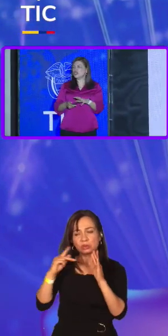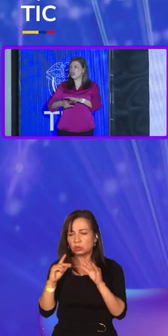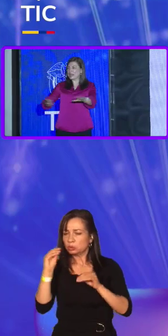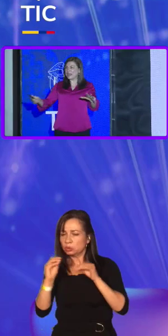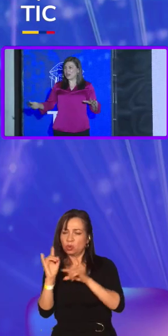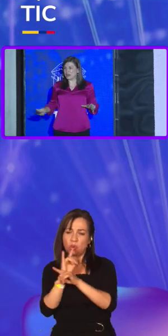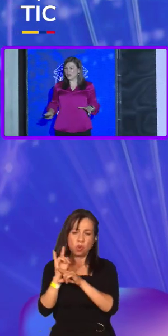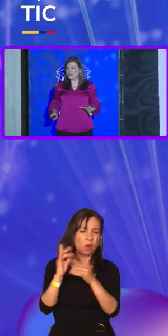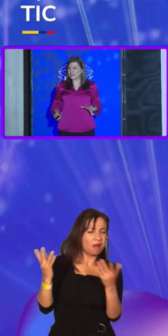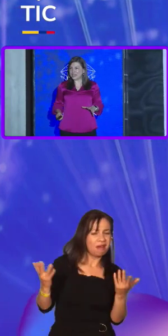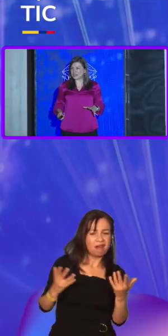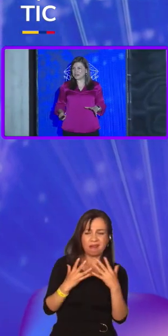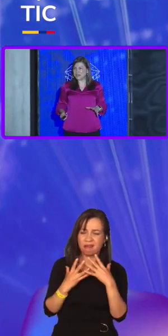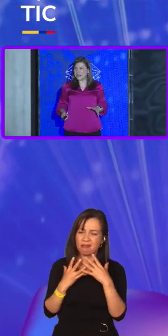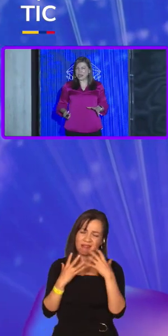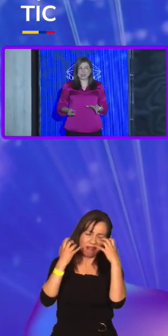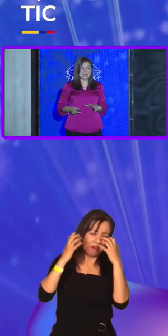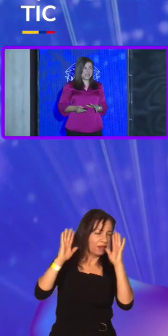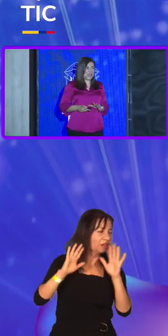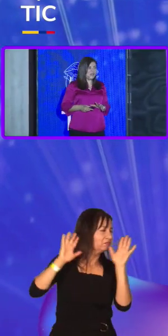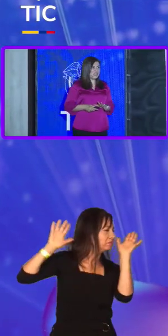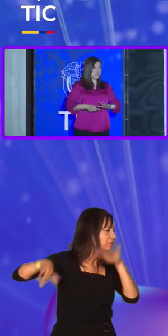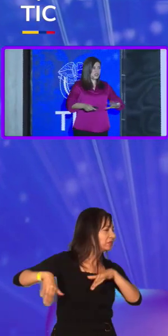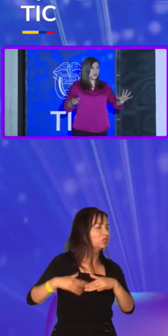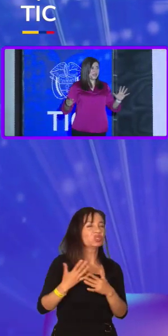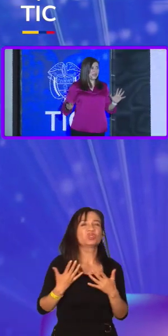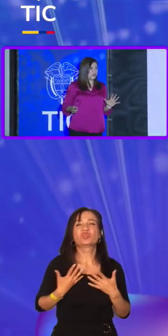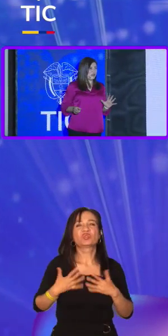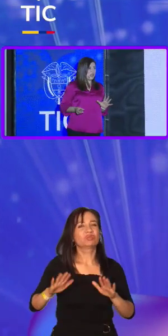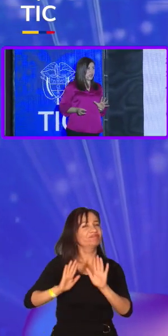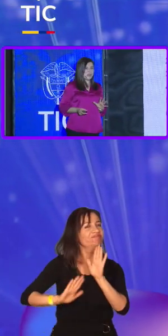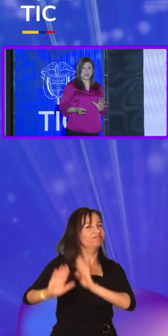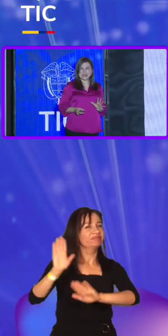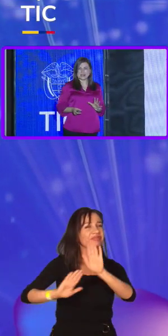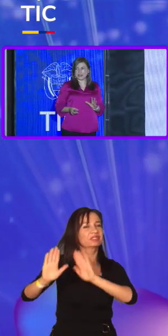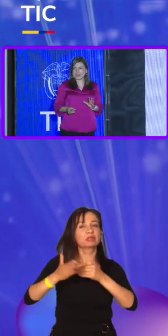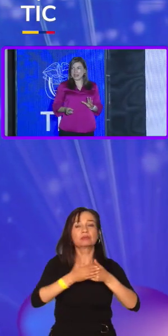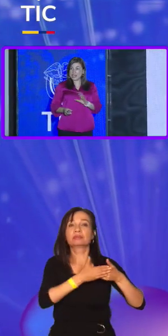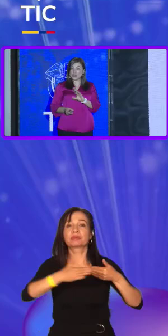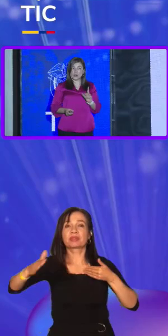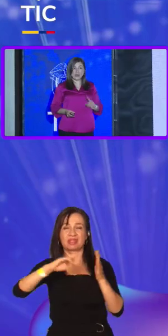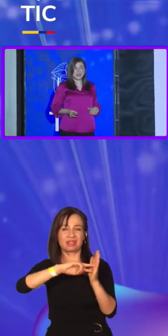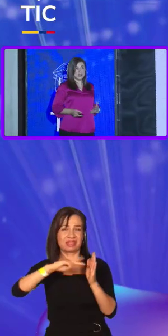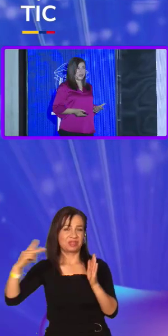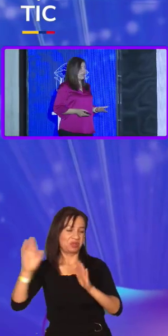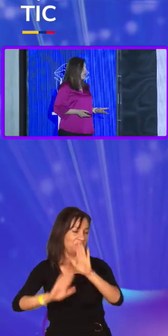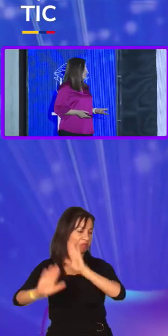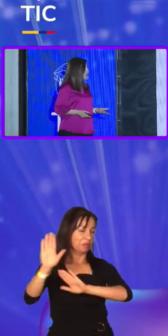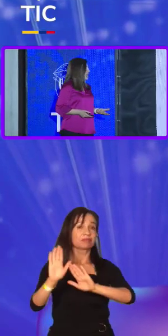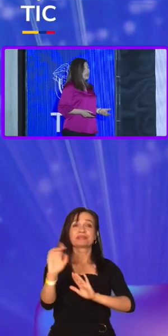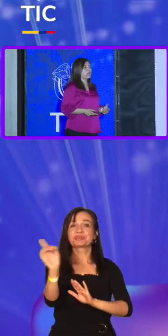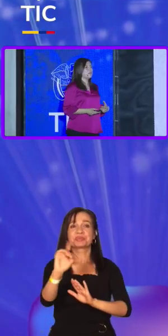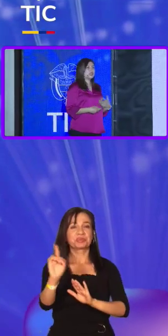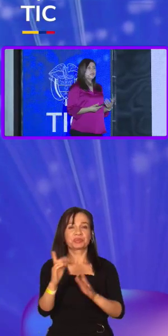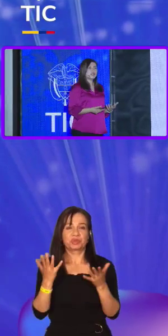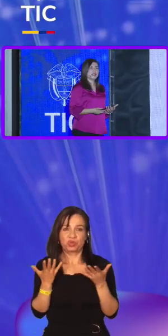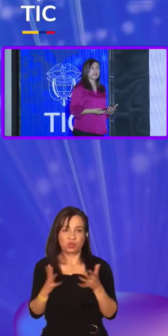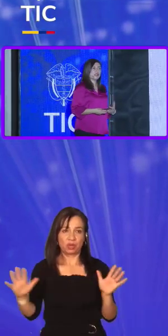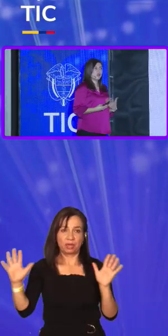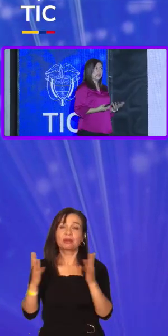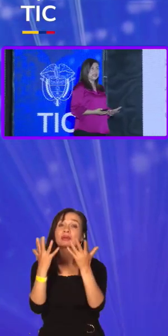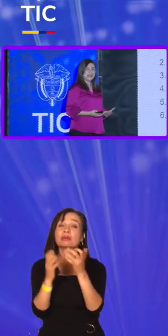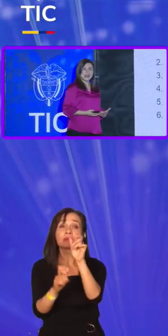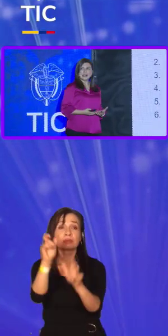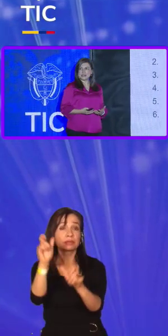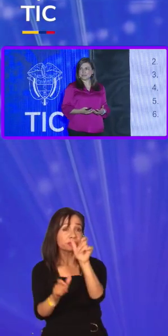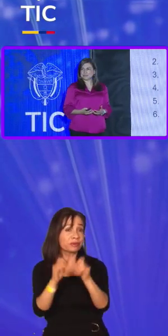y entonces no la quiero, la rechazo. Y a partir de ahí rechazo toda tecnología que me ofrezcan. Eso no es lo que queremos. Queremos que